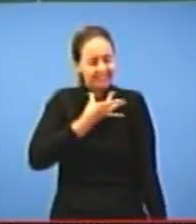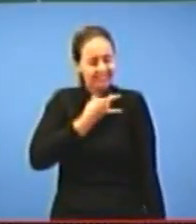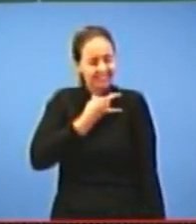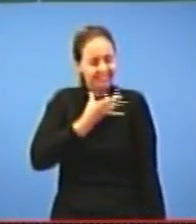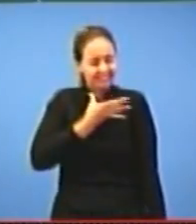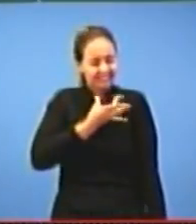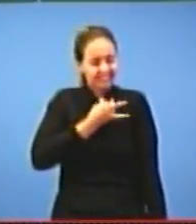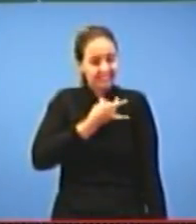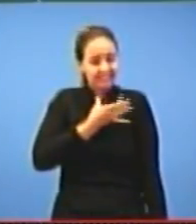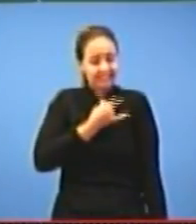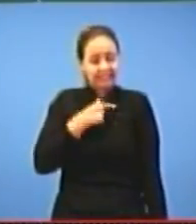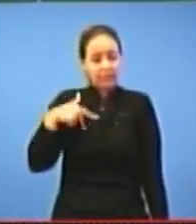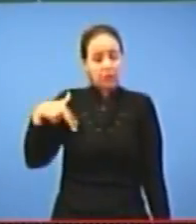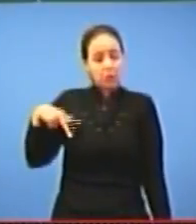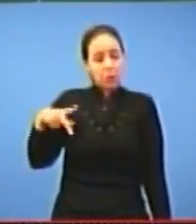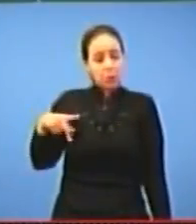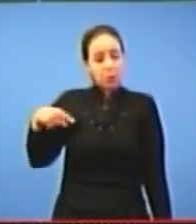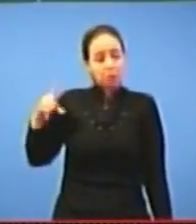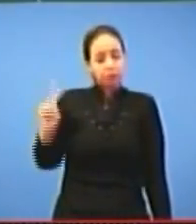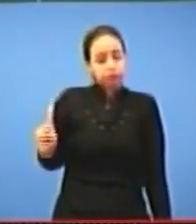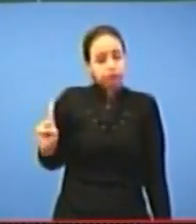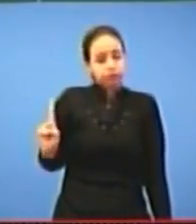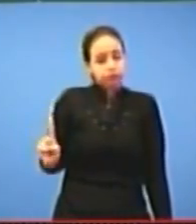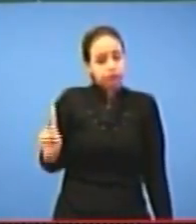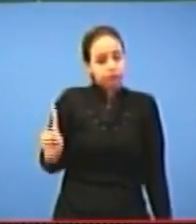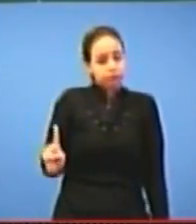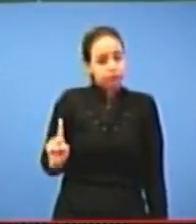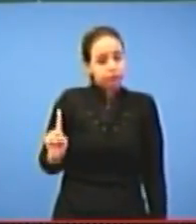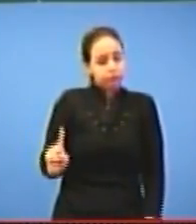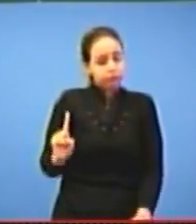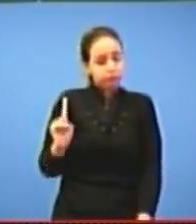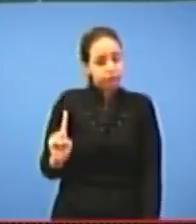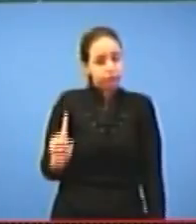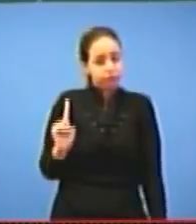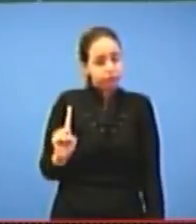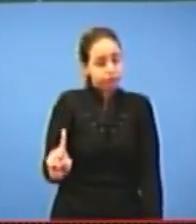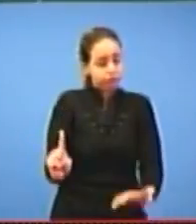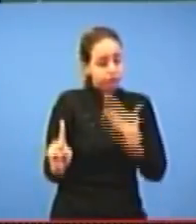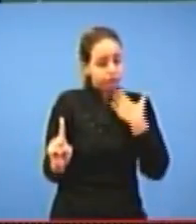Sediento. Andando por las calles, empolvadas.